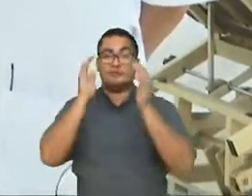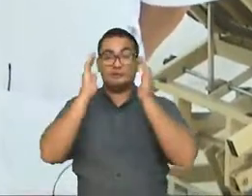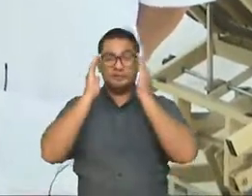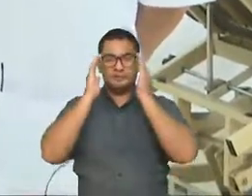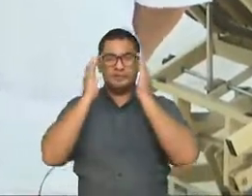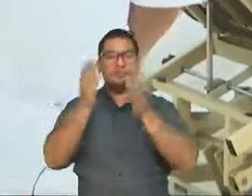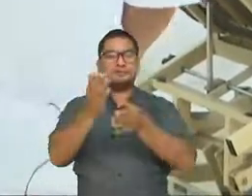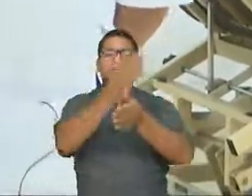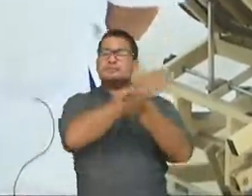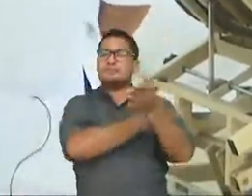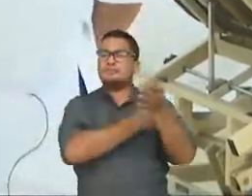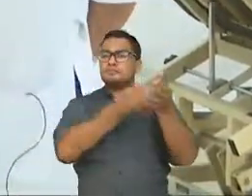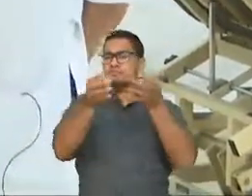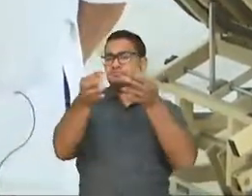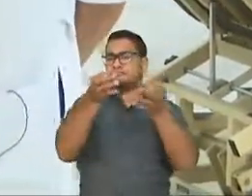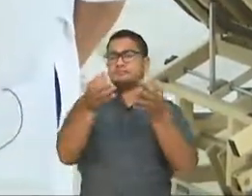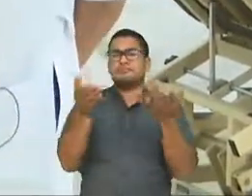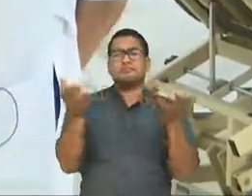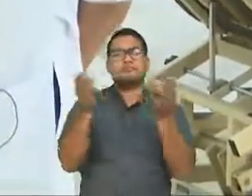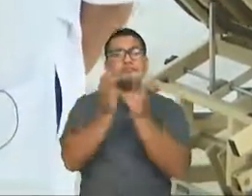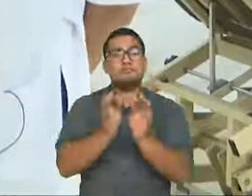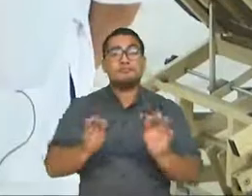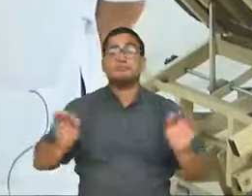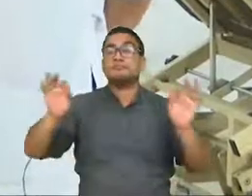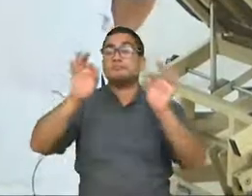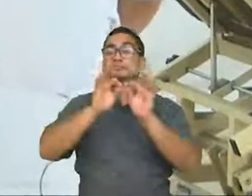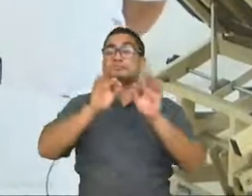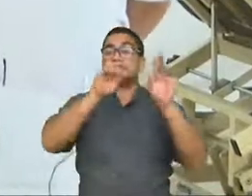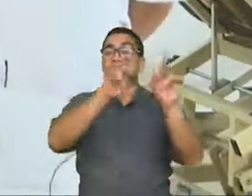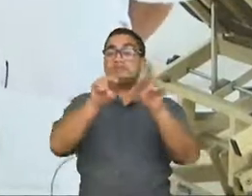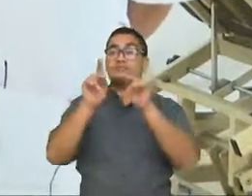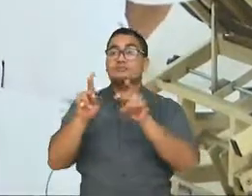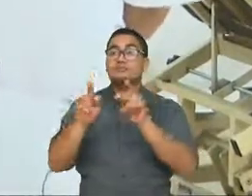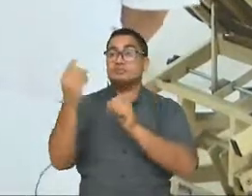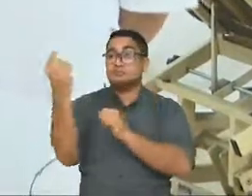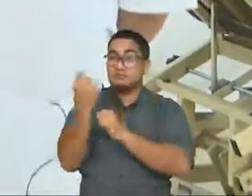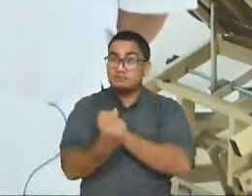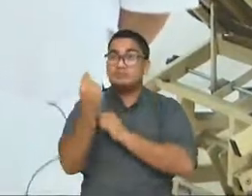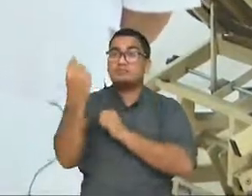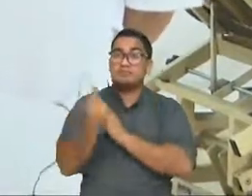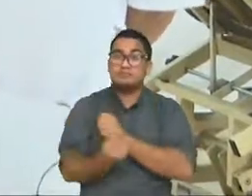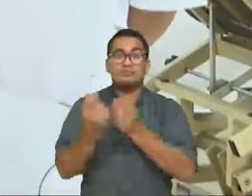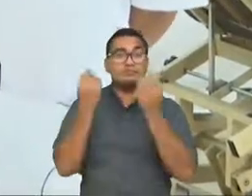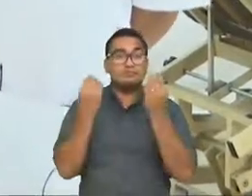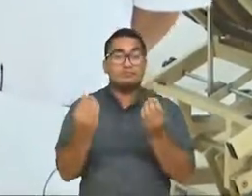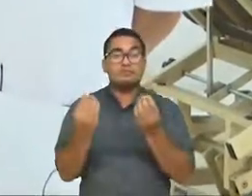programa usted me decía que los principales pacientes que vienen aquí al